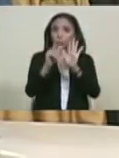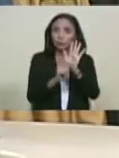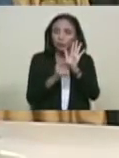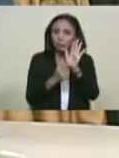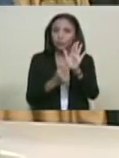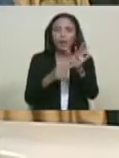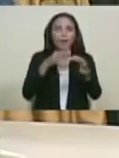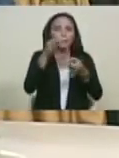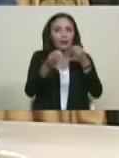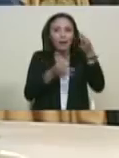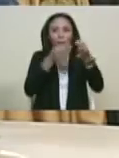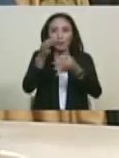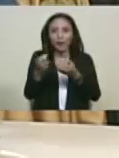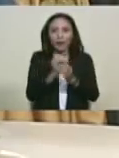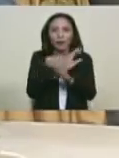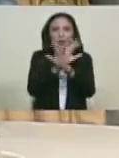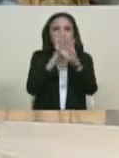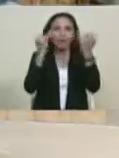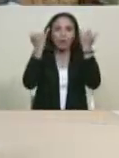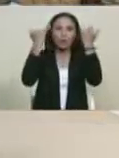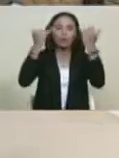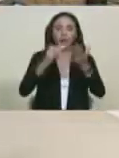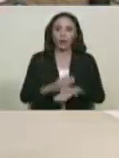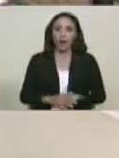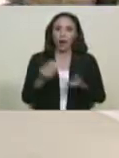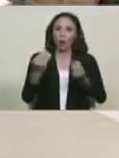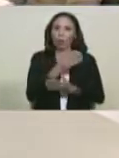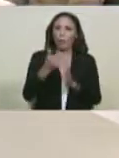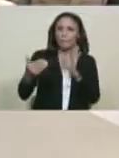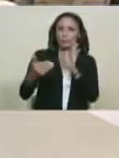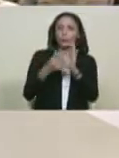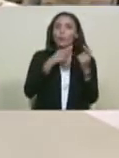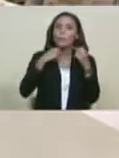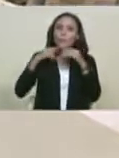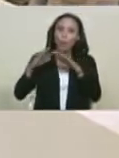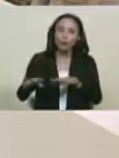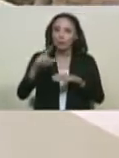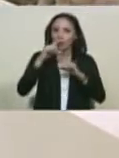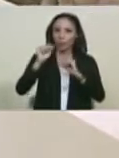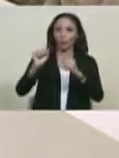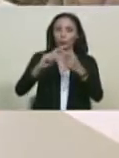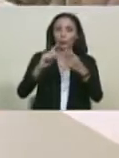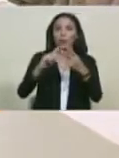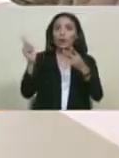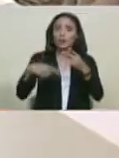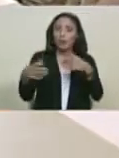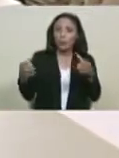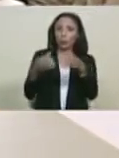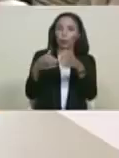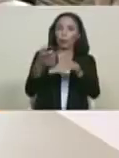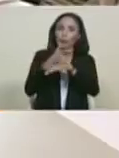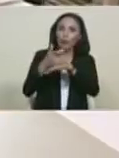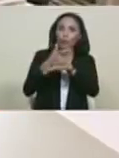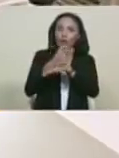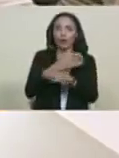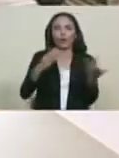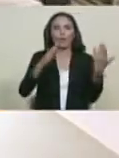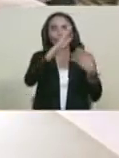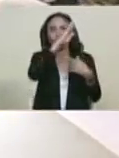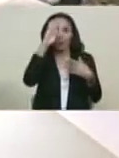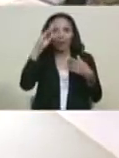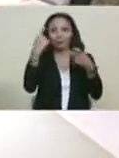todo el plan para el asesinato del presidente y el asesinato del alto mando político y militar de la nación